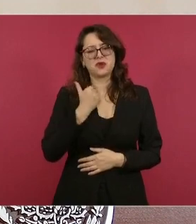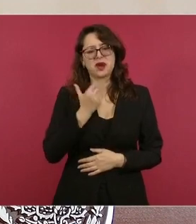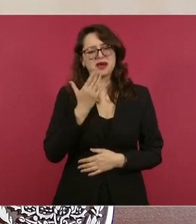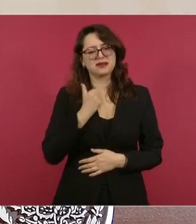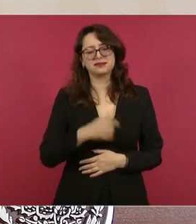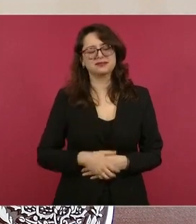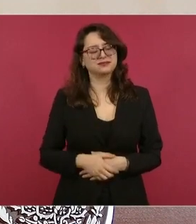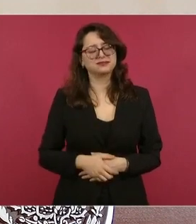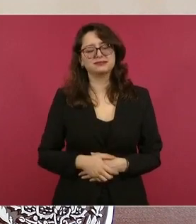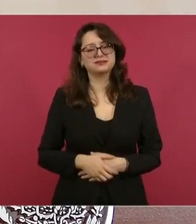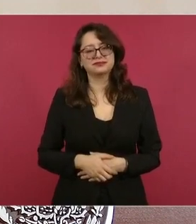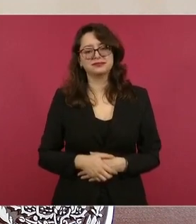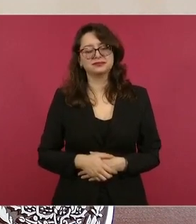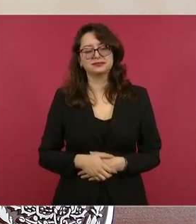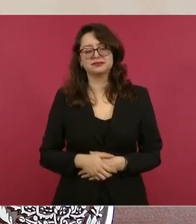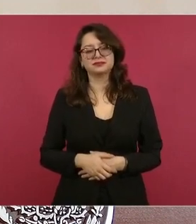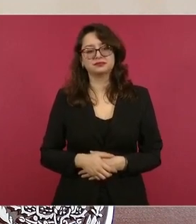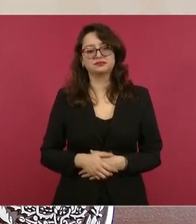Hay